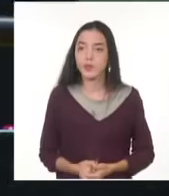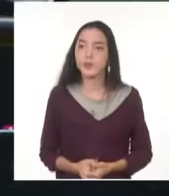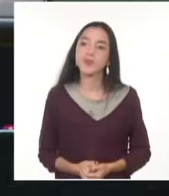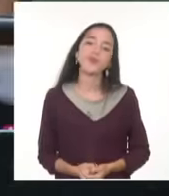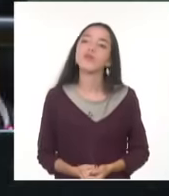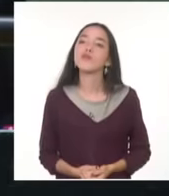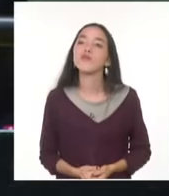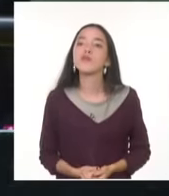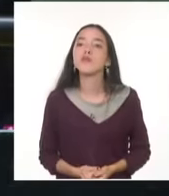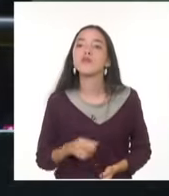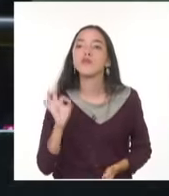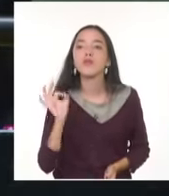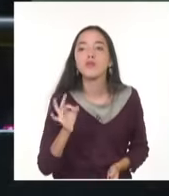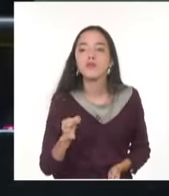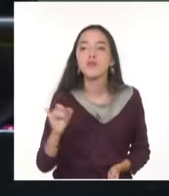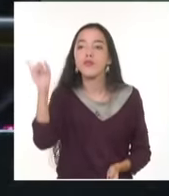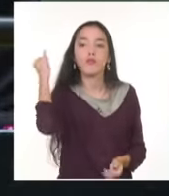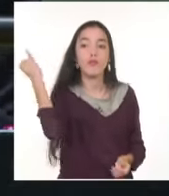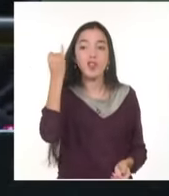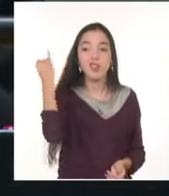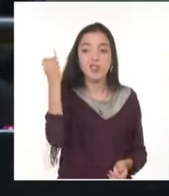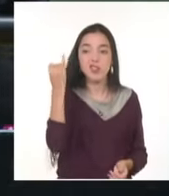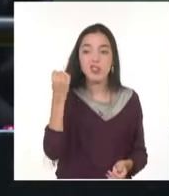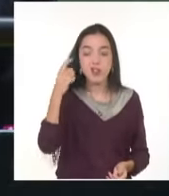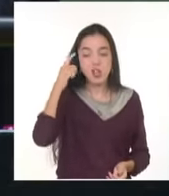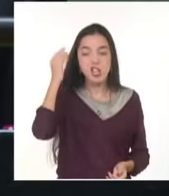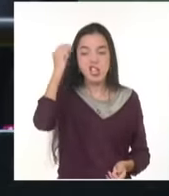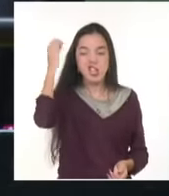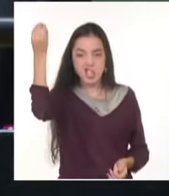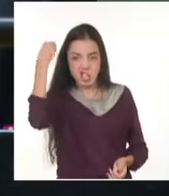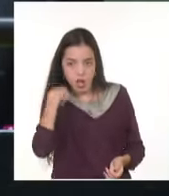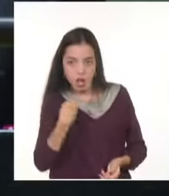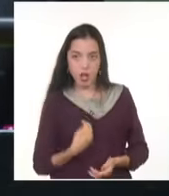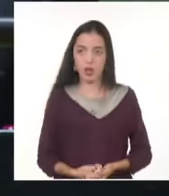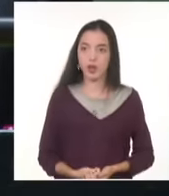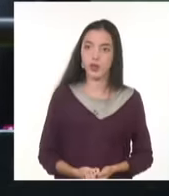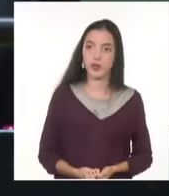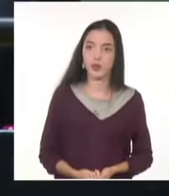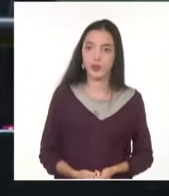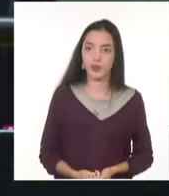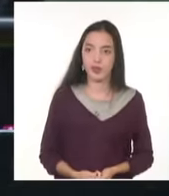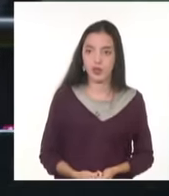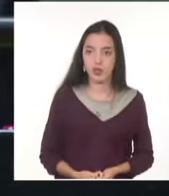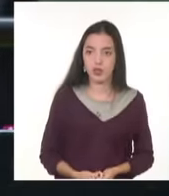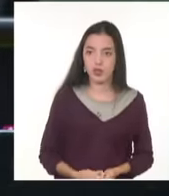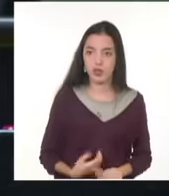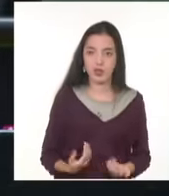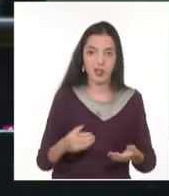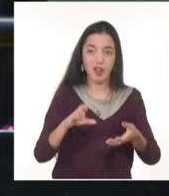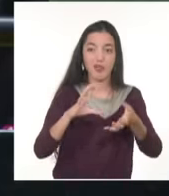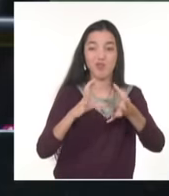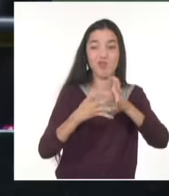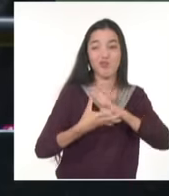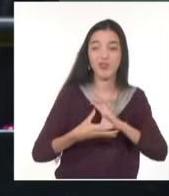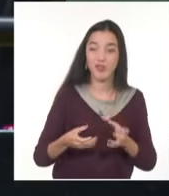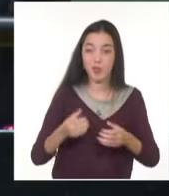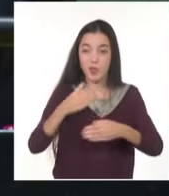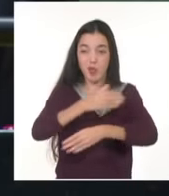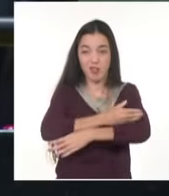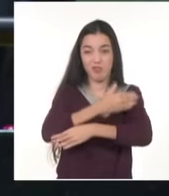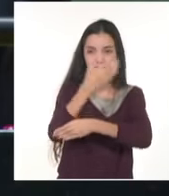ya universalmente sabida, no ha flexibilizado las medidas coercitivas del bloqueo, pero sí